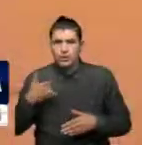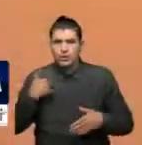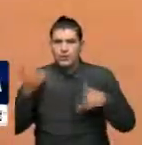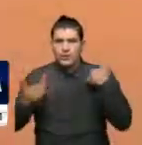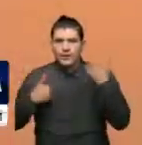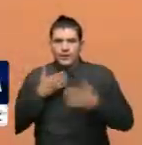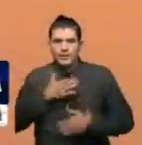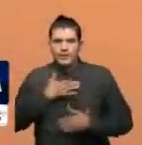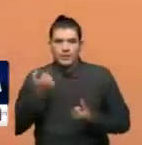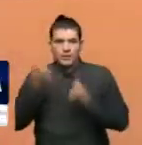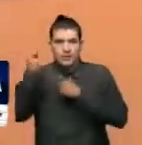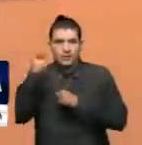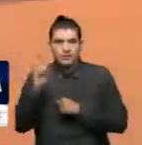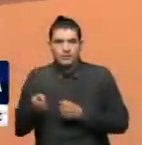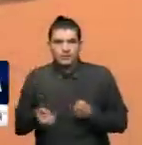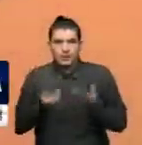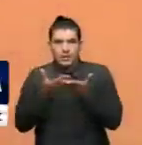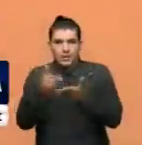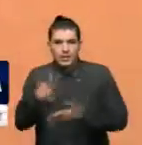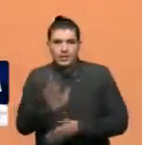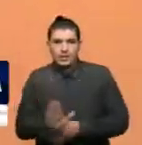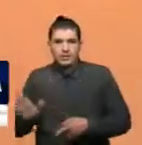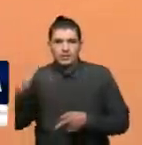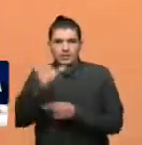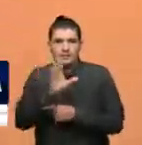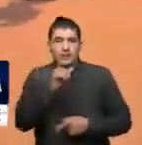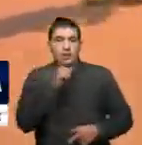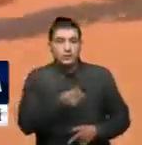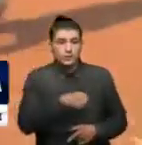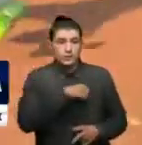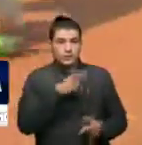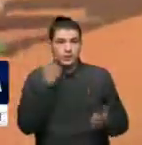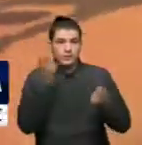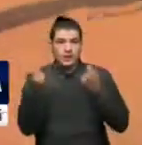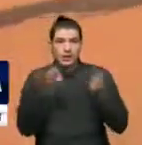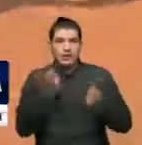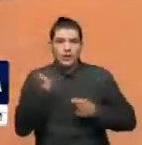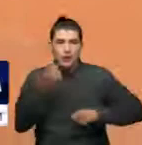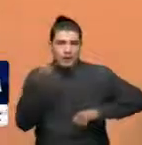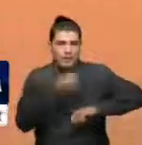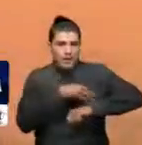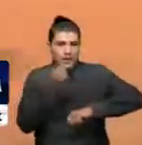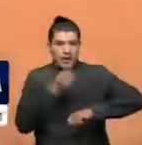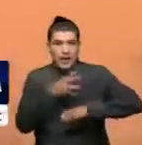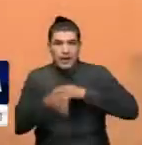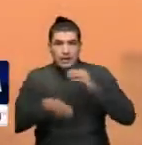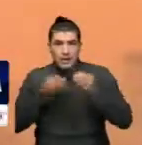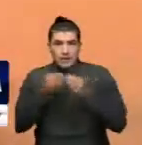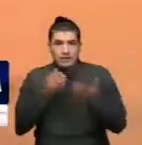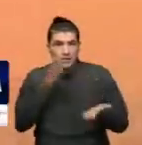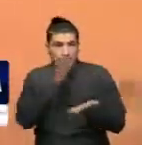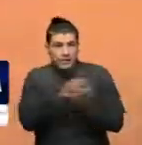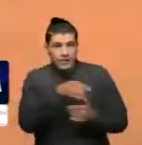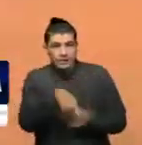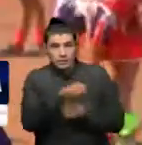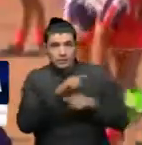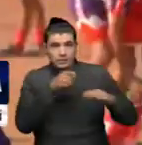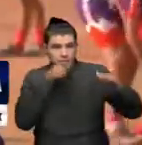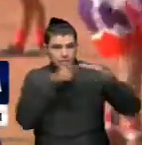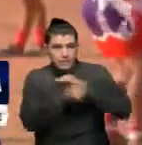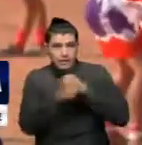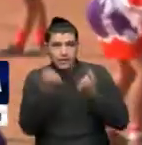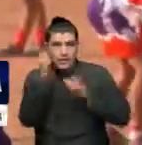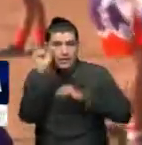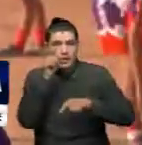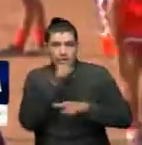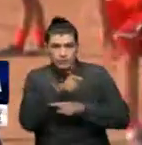victoria que le dimos al departamento. Fue la tenencia de balón y llegar al arco contrario y marcar los